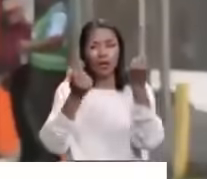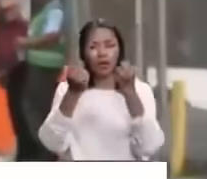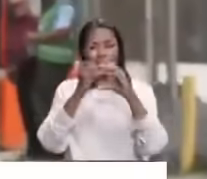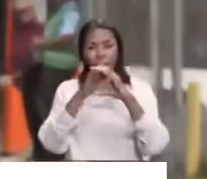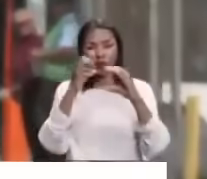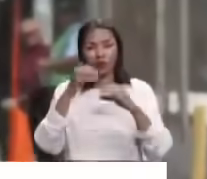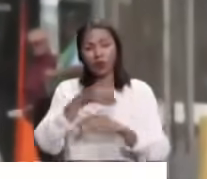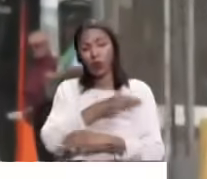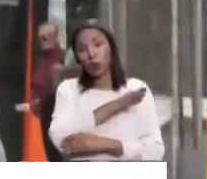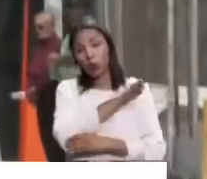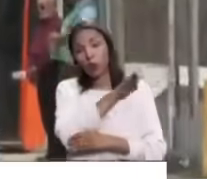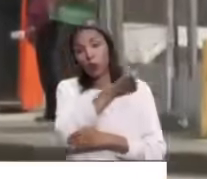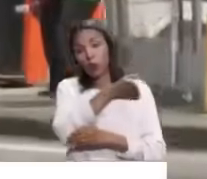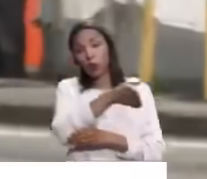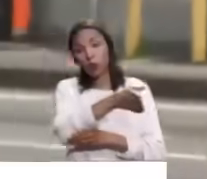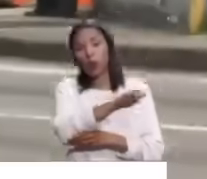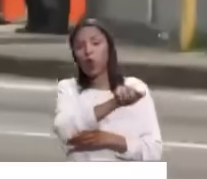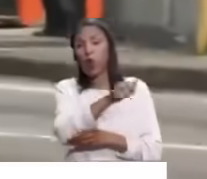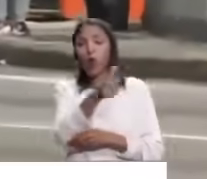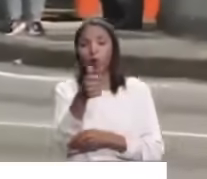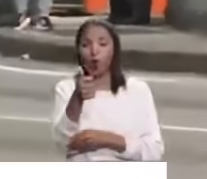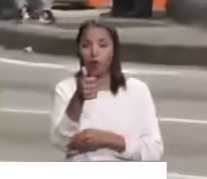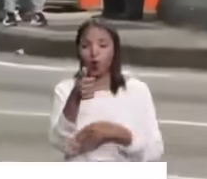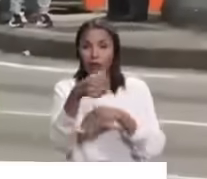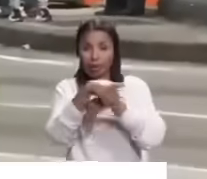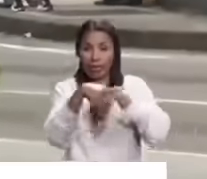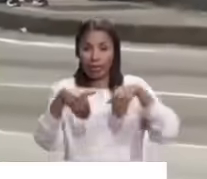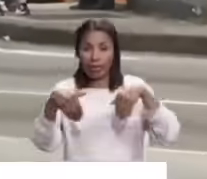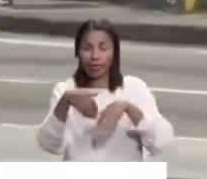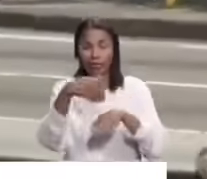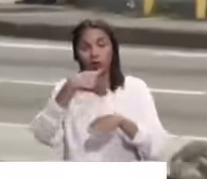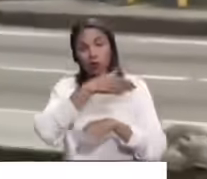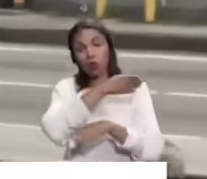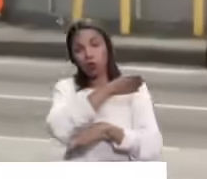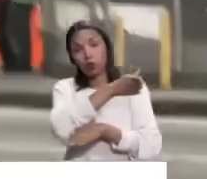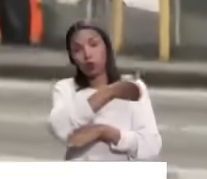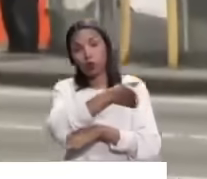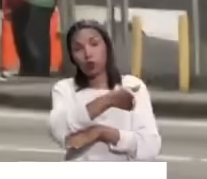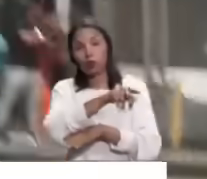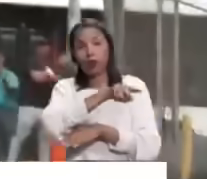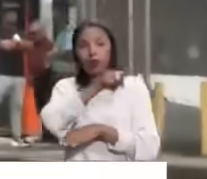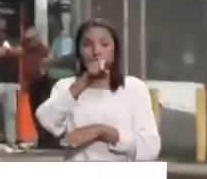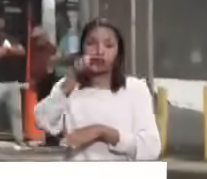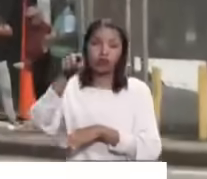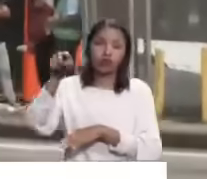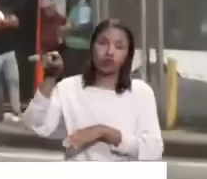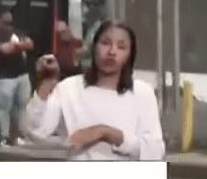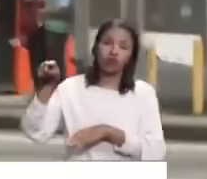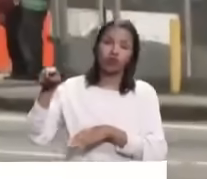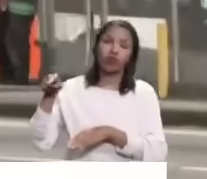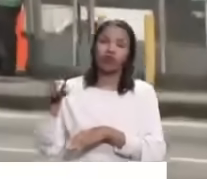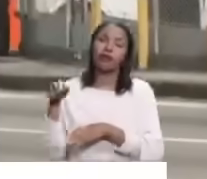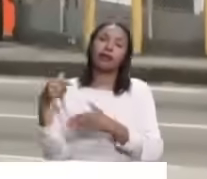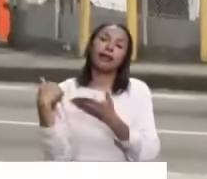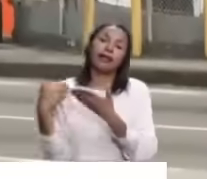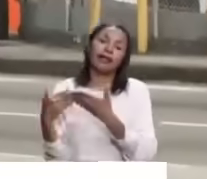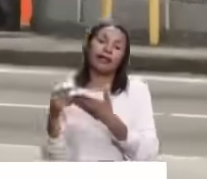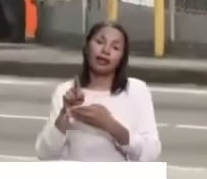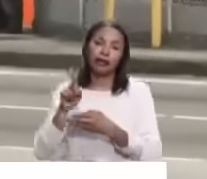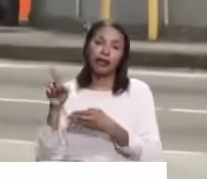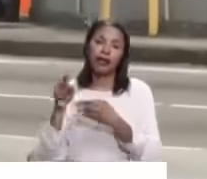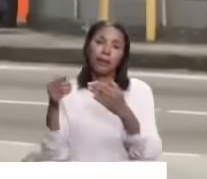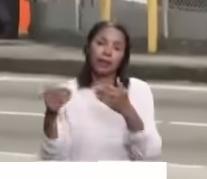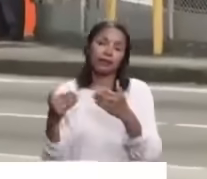están bajando para evitar pues este corte de calle que hay hasta esta altura en la Tumba Muerto. Vemos